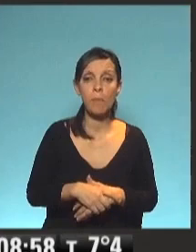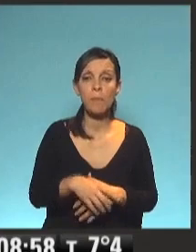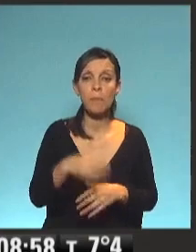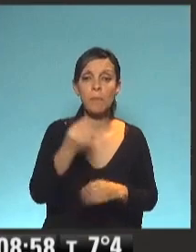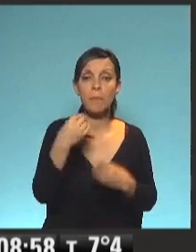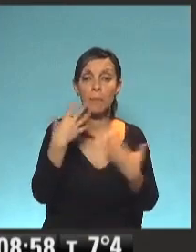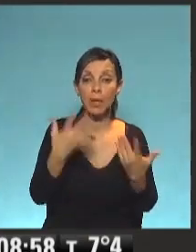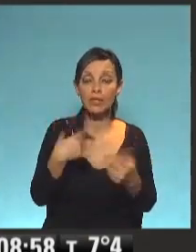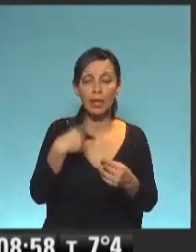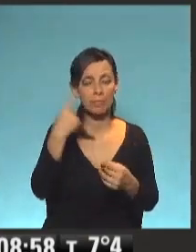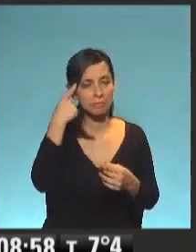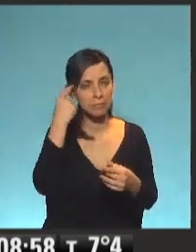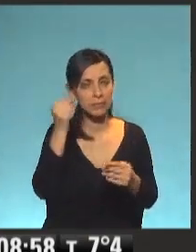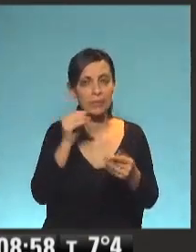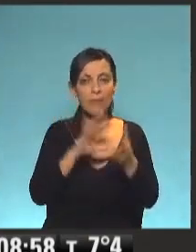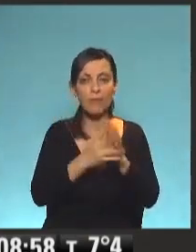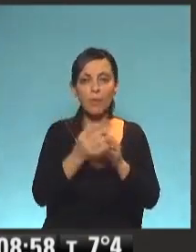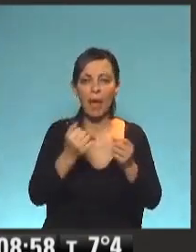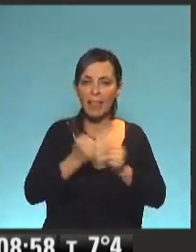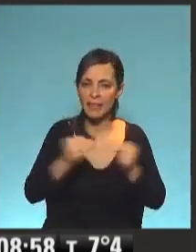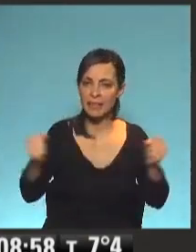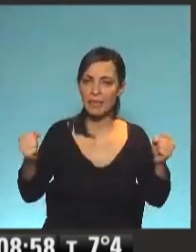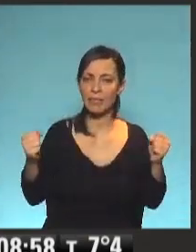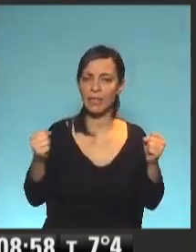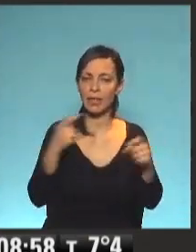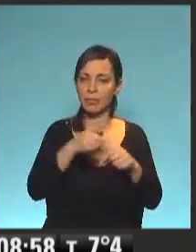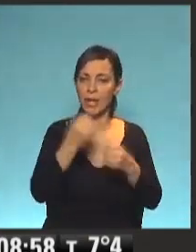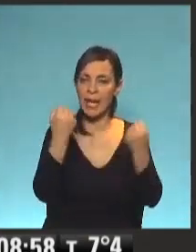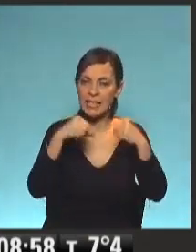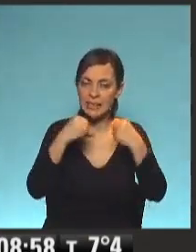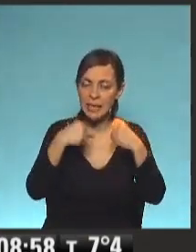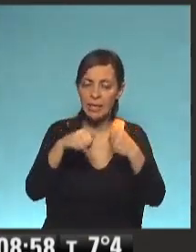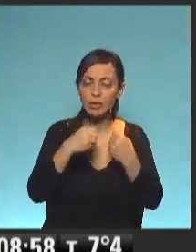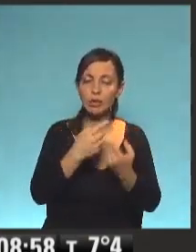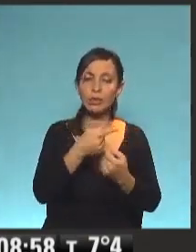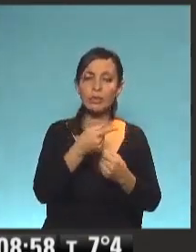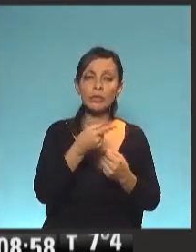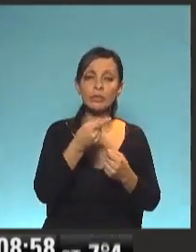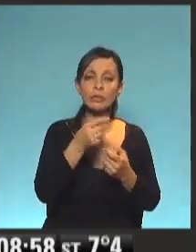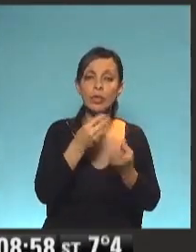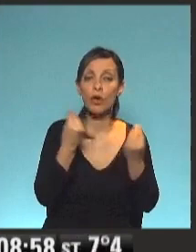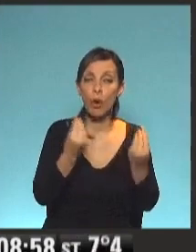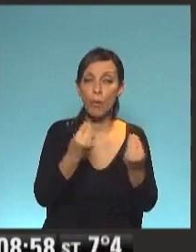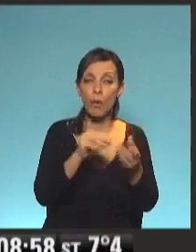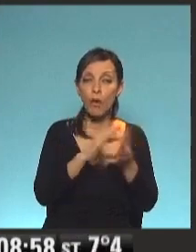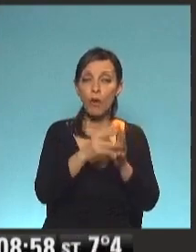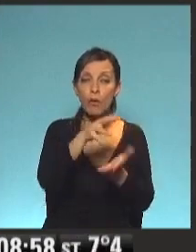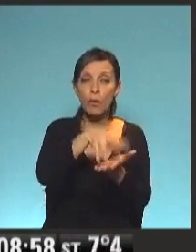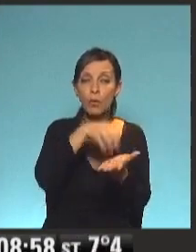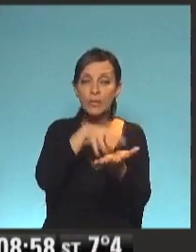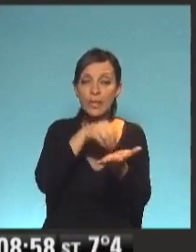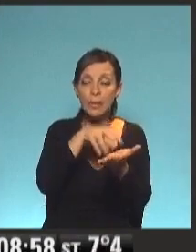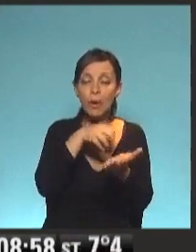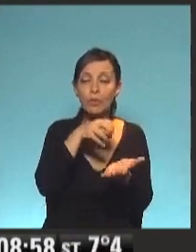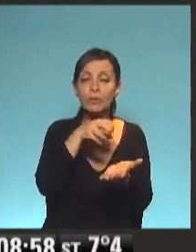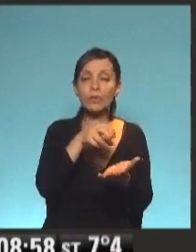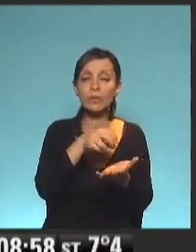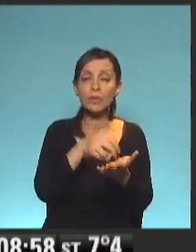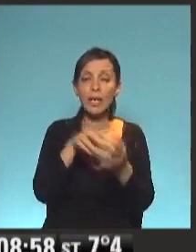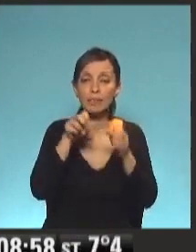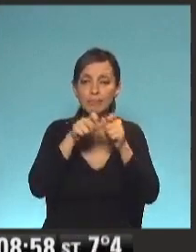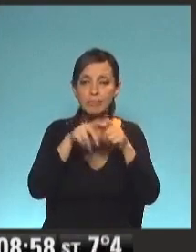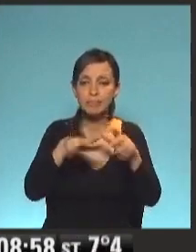los desafíos, estos ensayos con, digamos, con cultivos virales, nos permiten testear